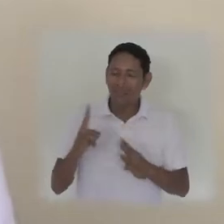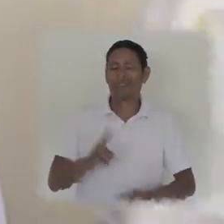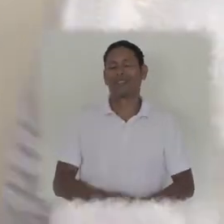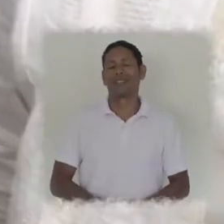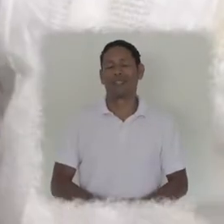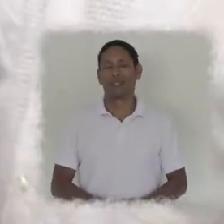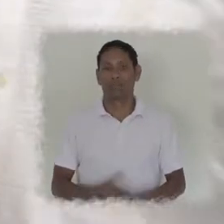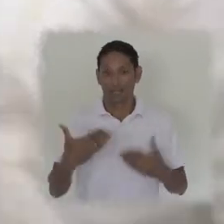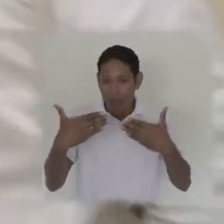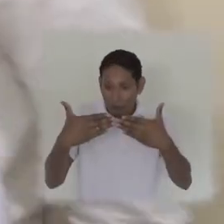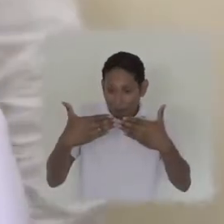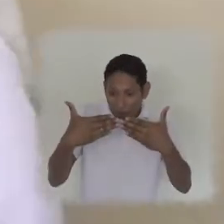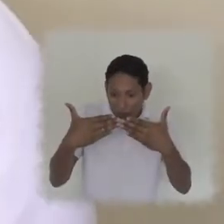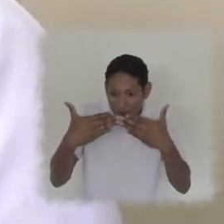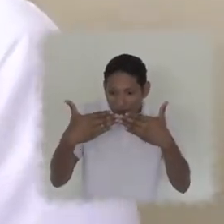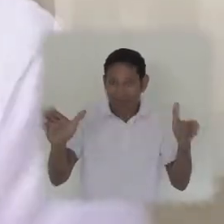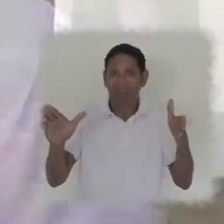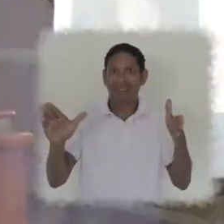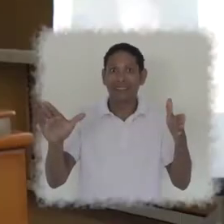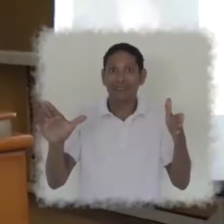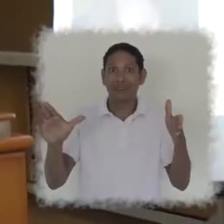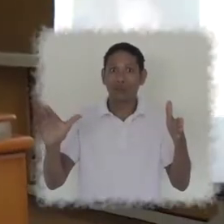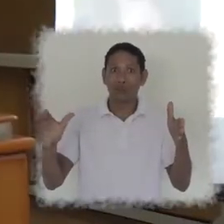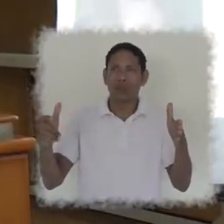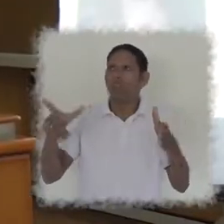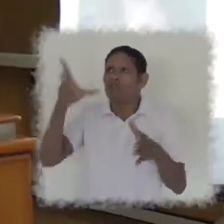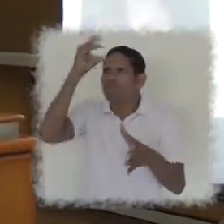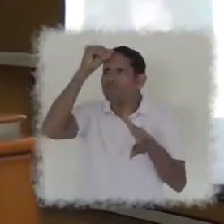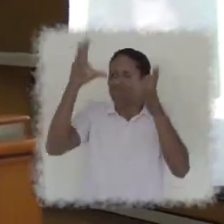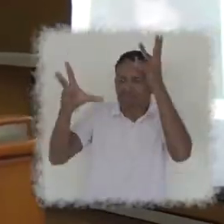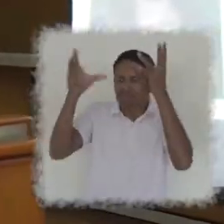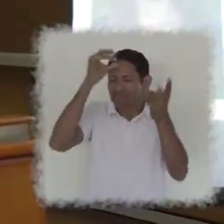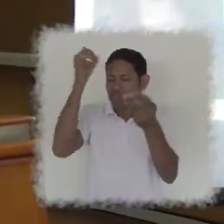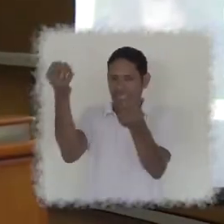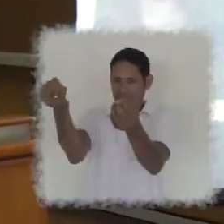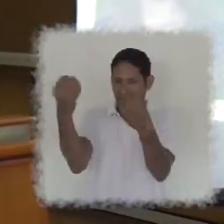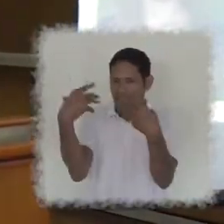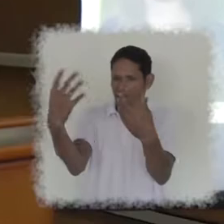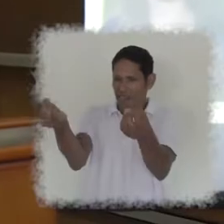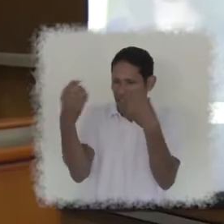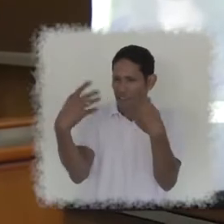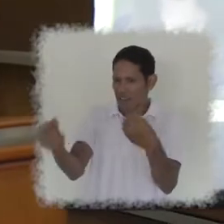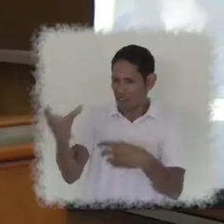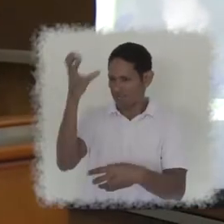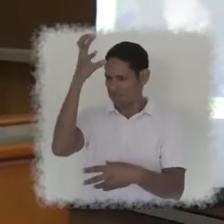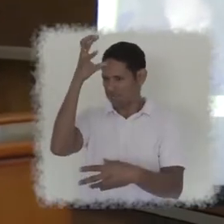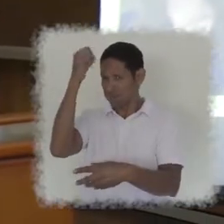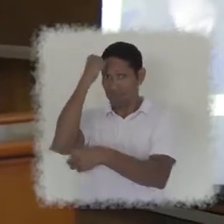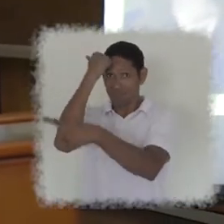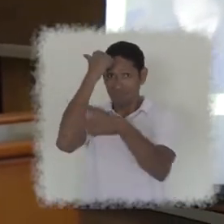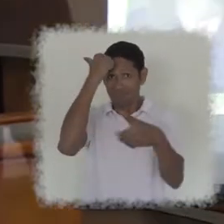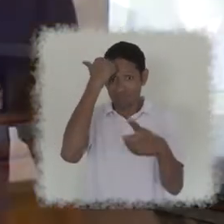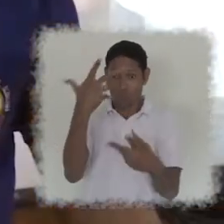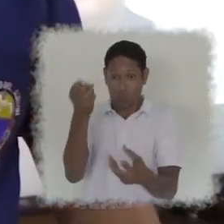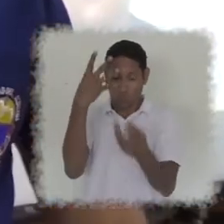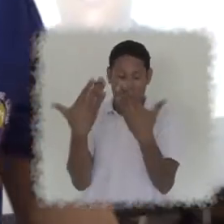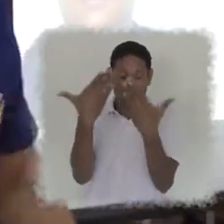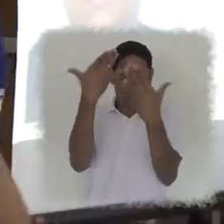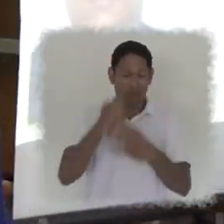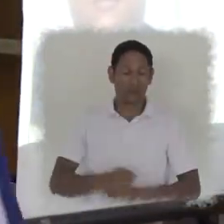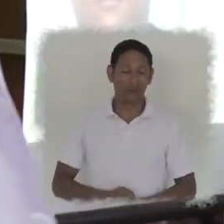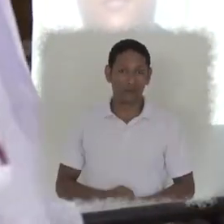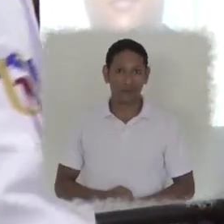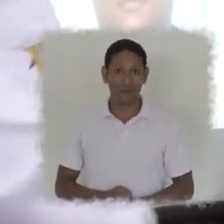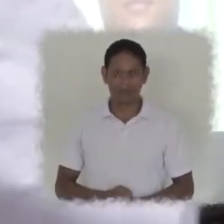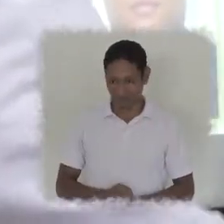del Magdalena por abrirnos las puertas, por brindarnos todos sus conocimientos, toda esta educación a partir del cuerpo de los